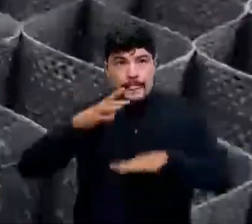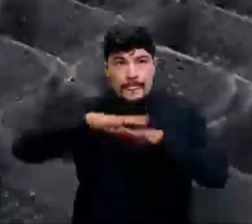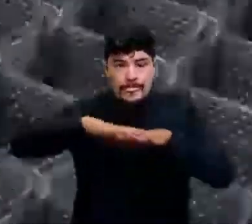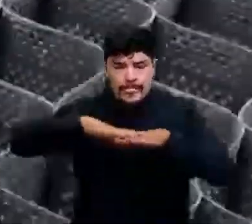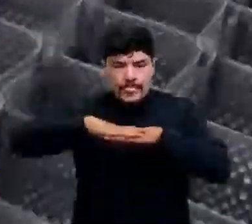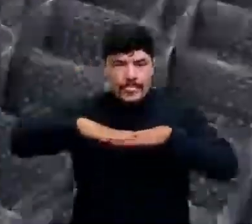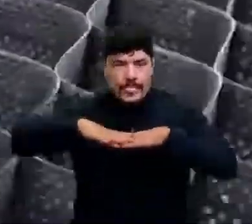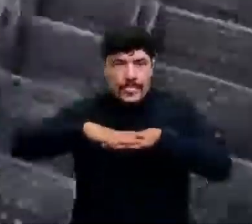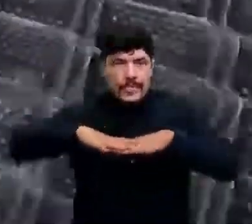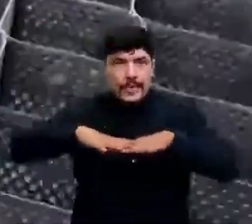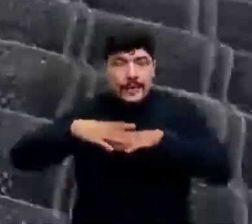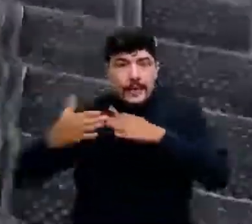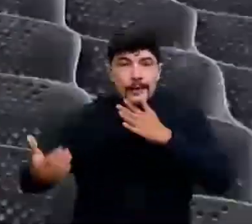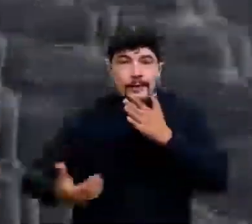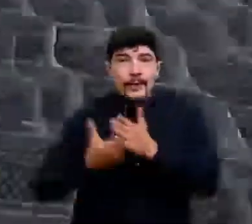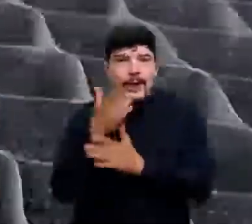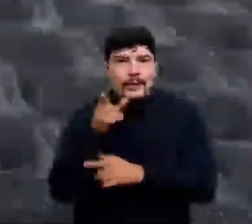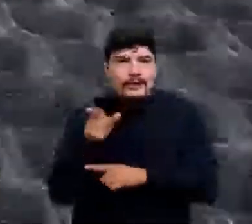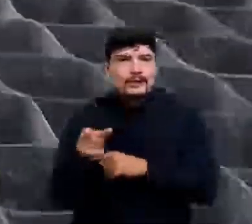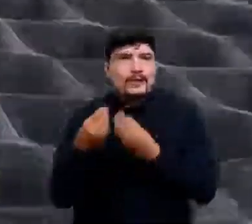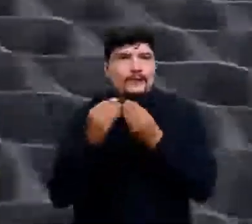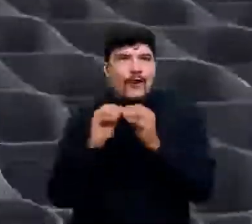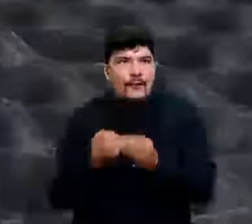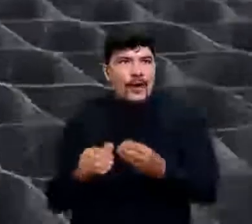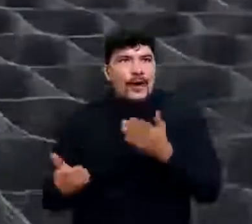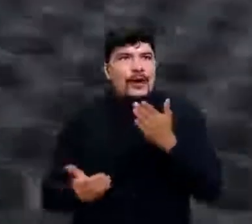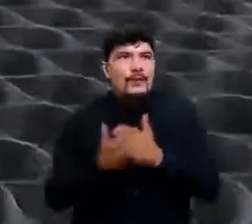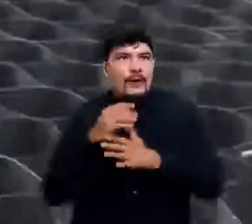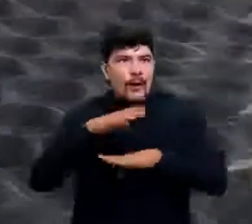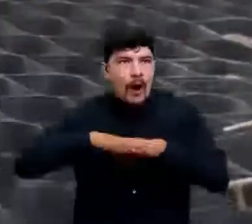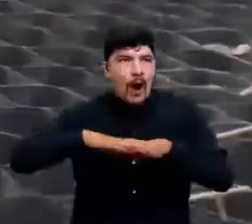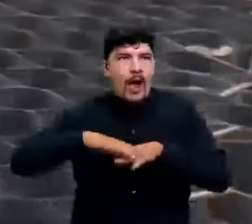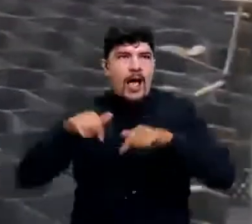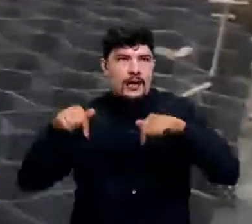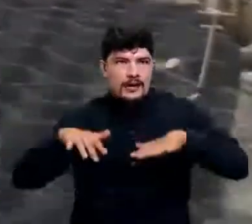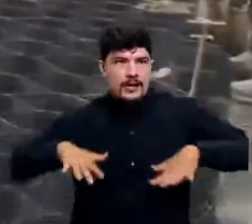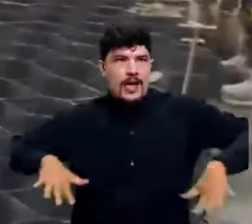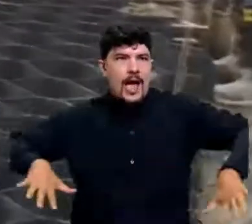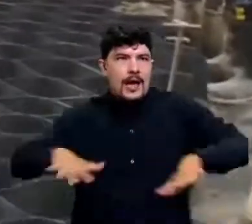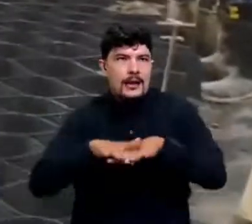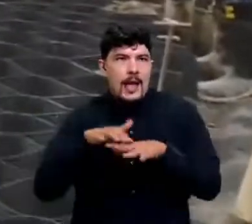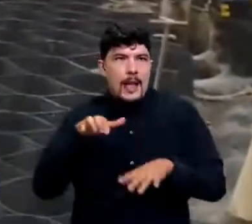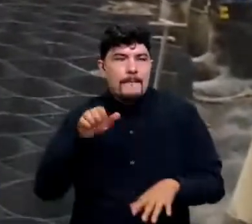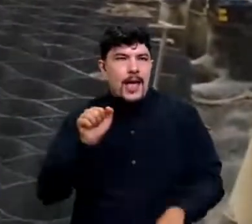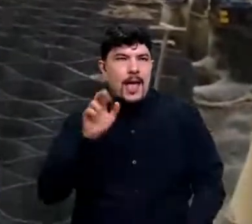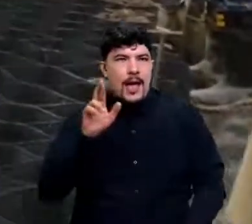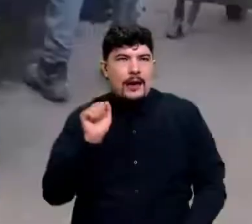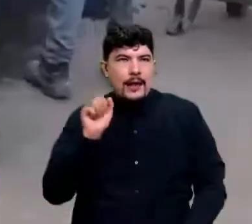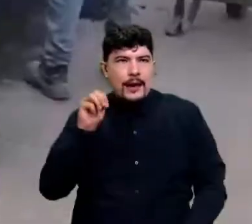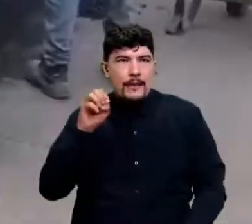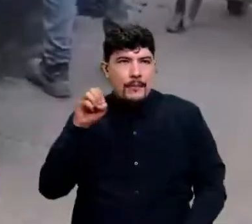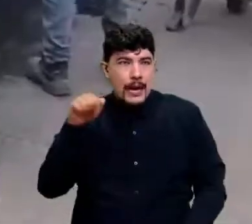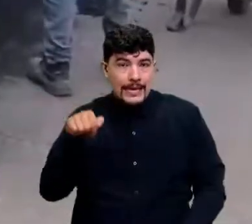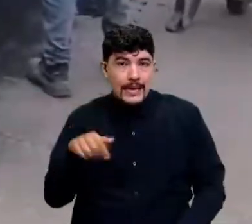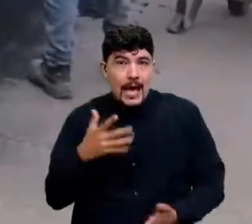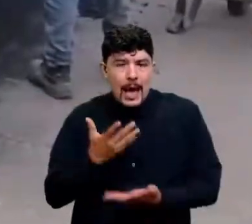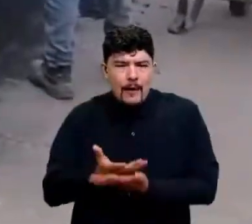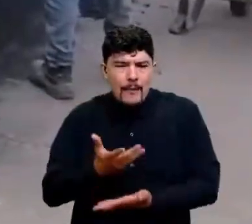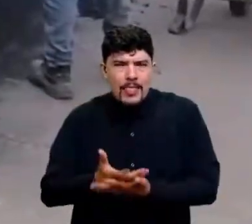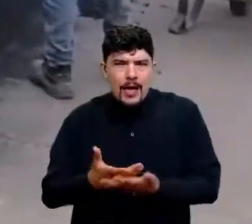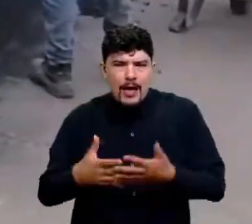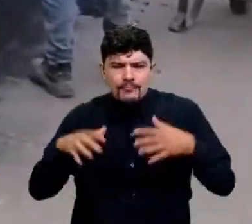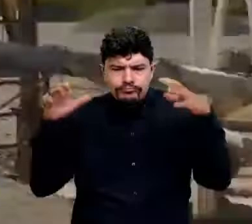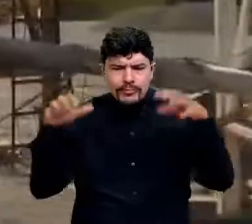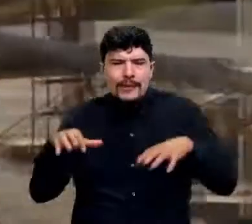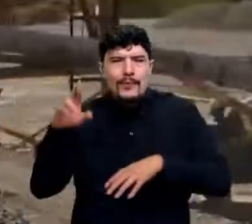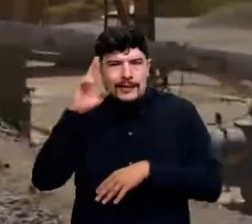nueva de pavimento que estamos aplicando en el páramo por ser una zona muy húmeda, muy lluviosa.